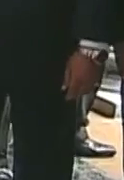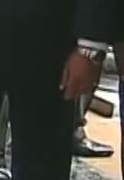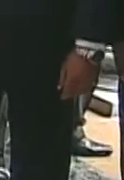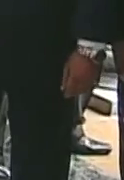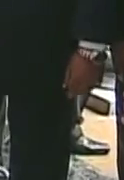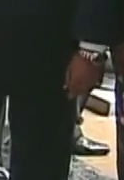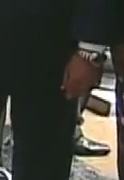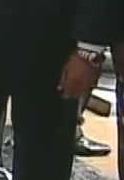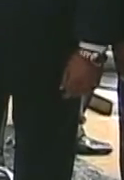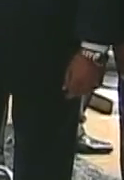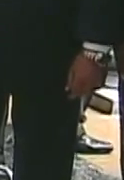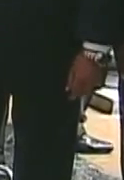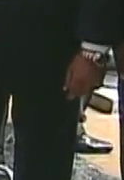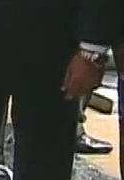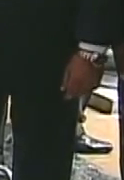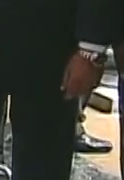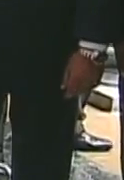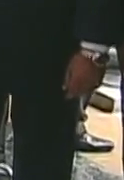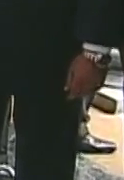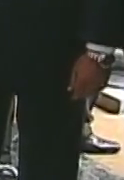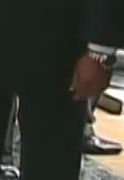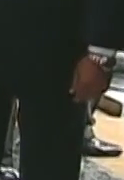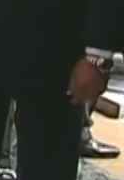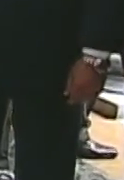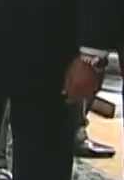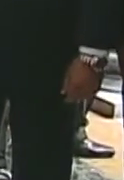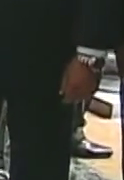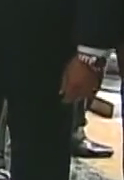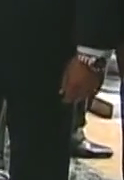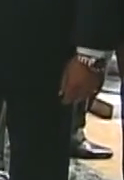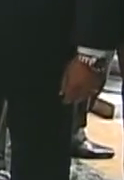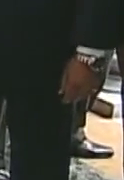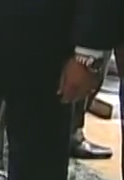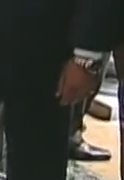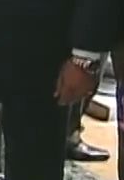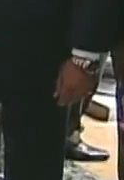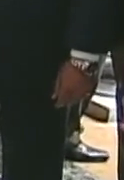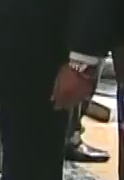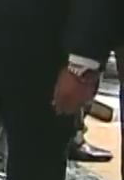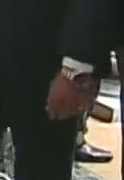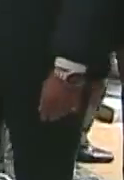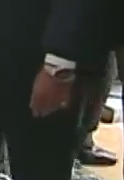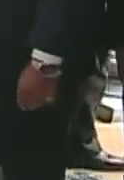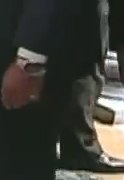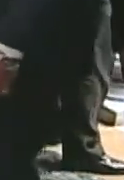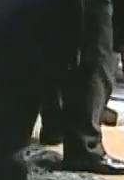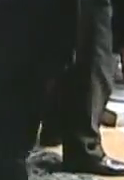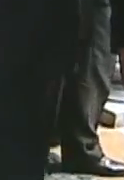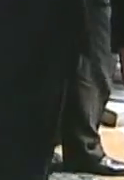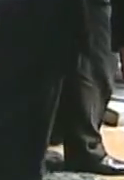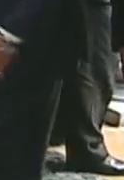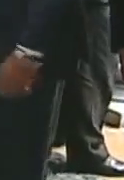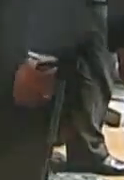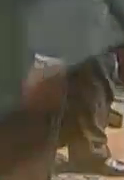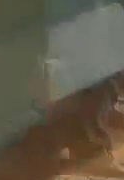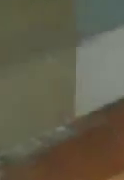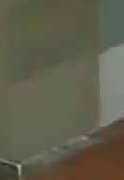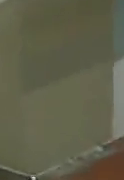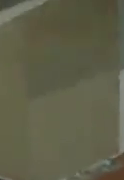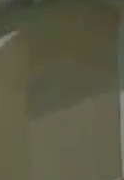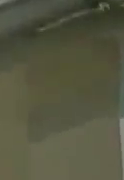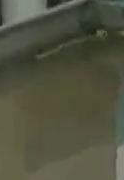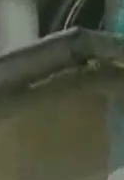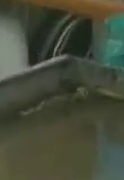primer mandatario nacional, Nicolás Maduro Moros, acá en esta Filben año